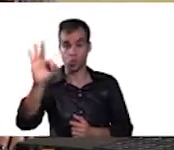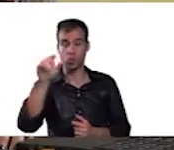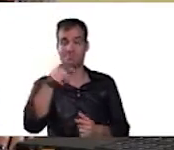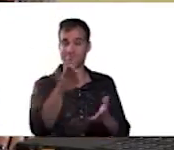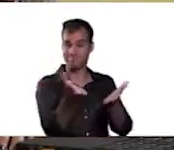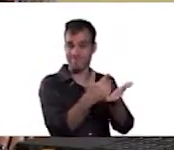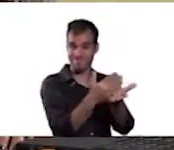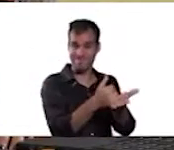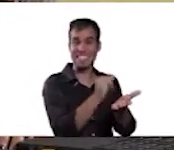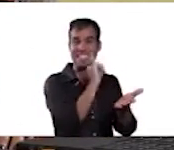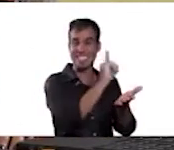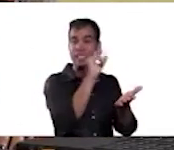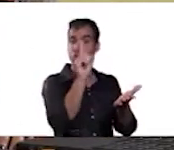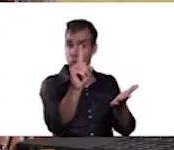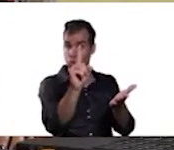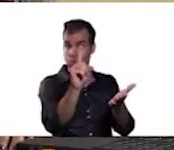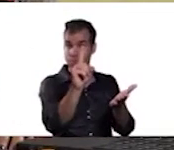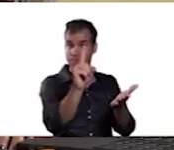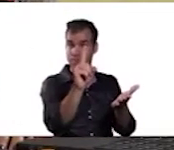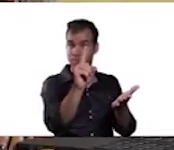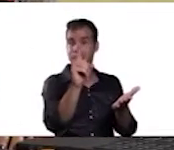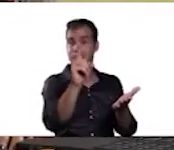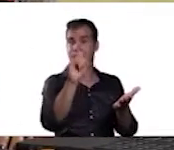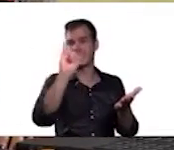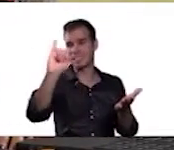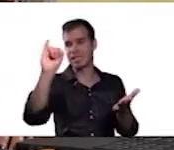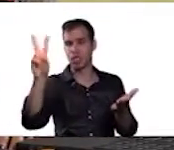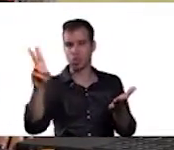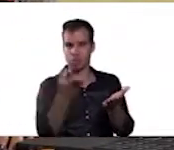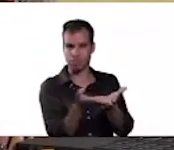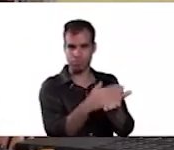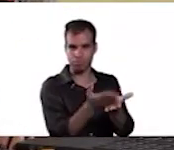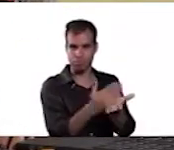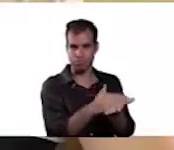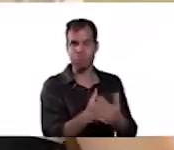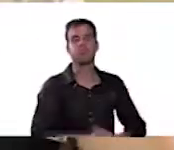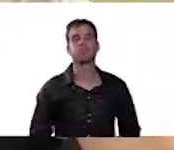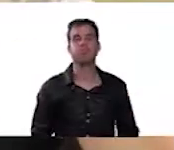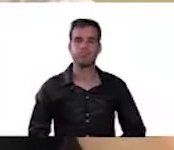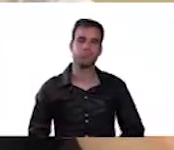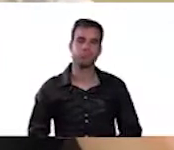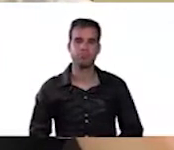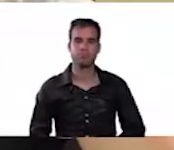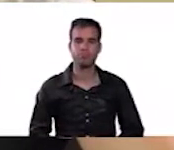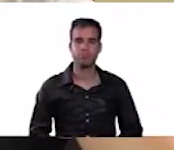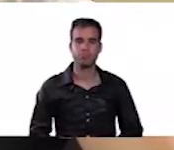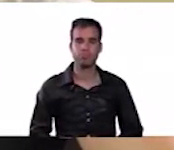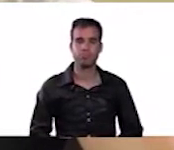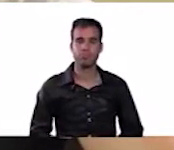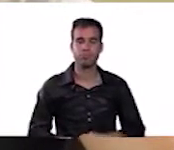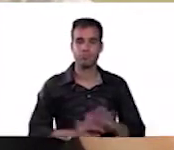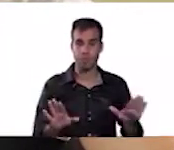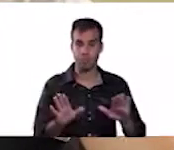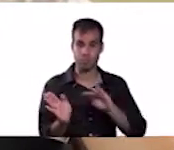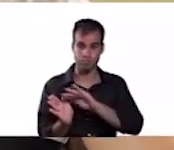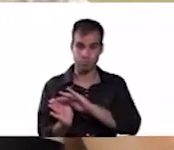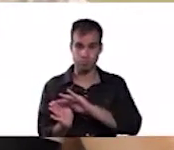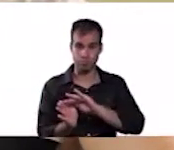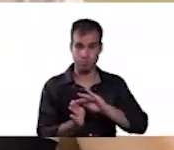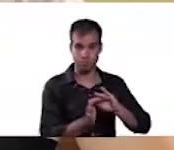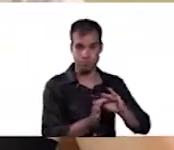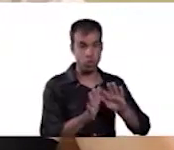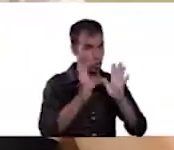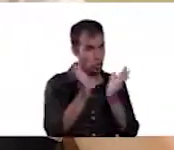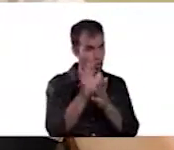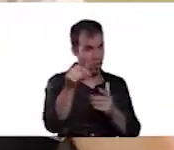las páginas 61 y 62. Ya podemos pasar, todo esto